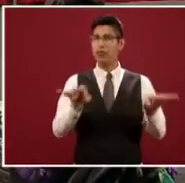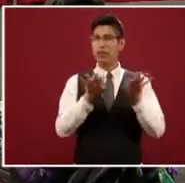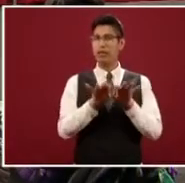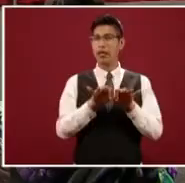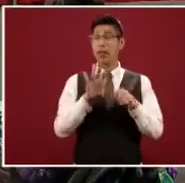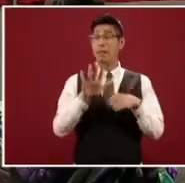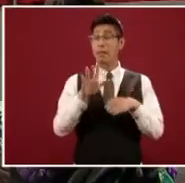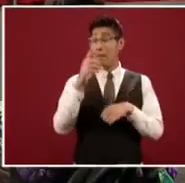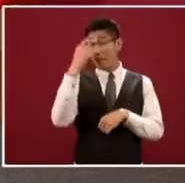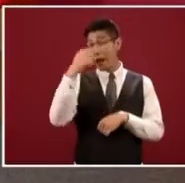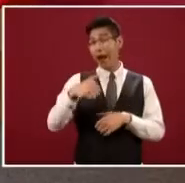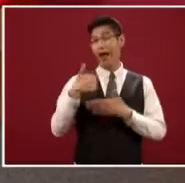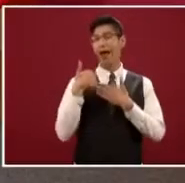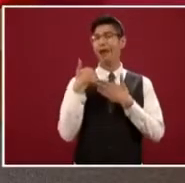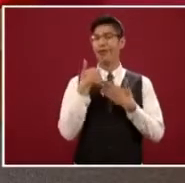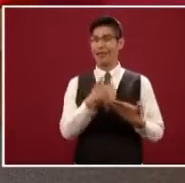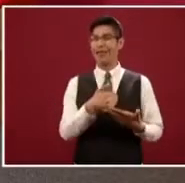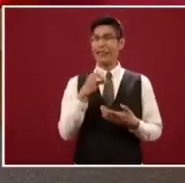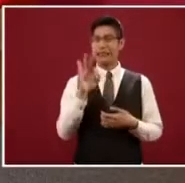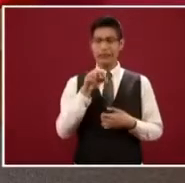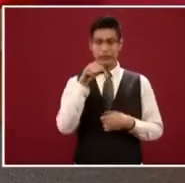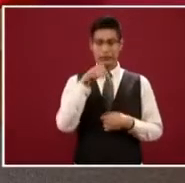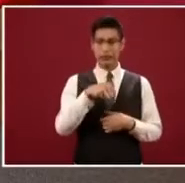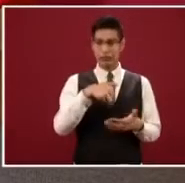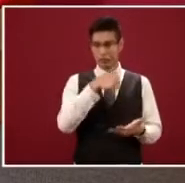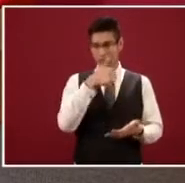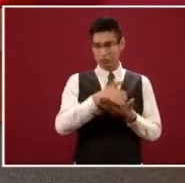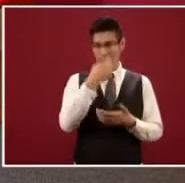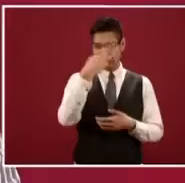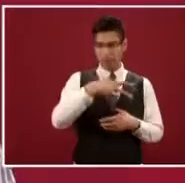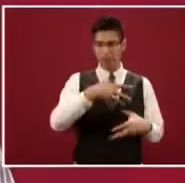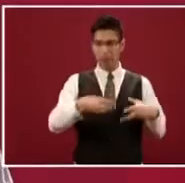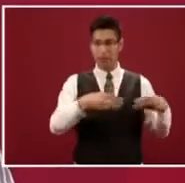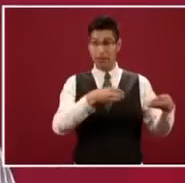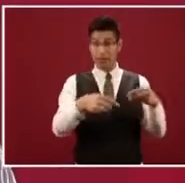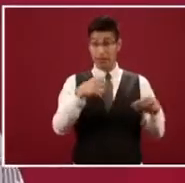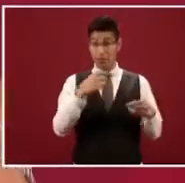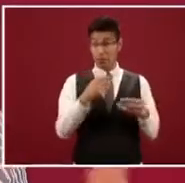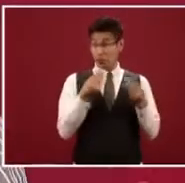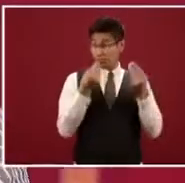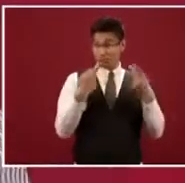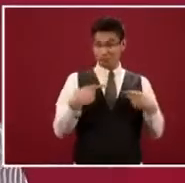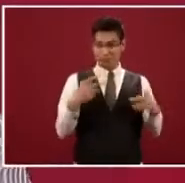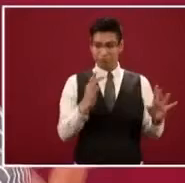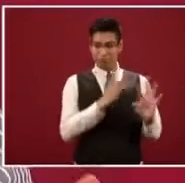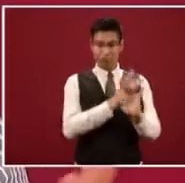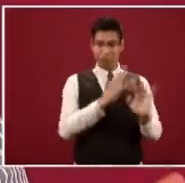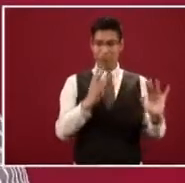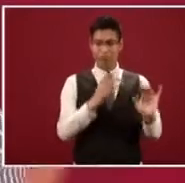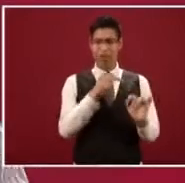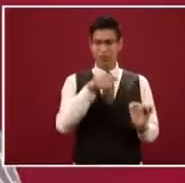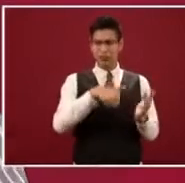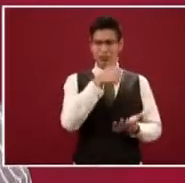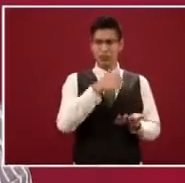porque ayudará a que si logramos disminuir la transmisión en la zona más poblada, el Valle de México